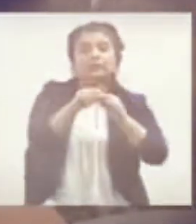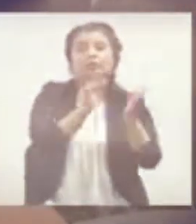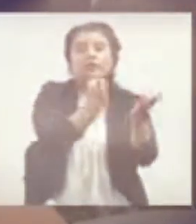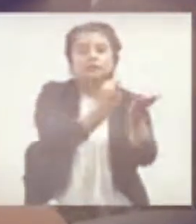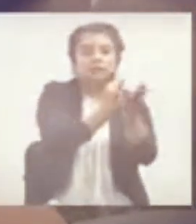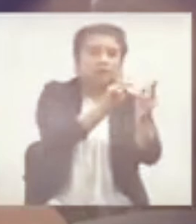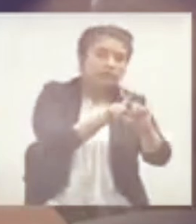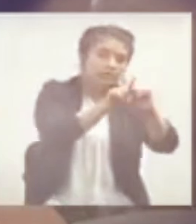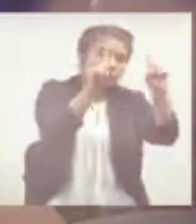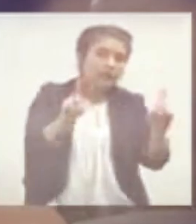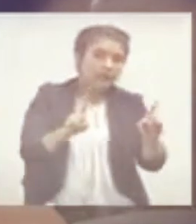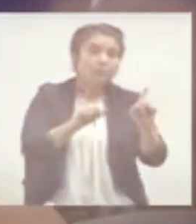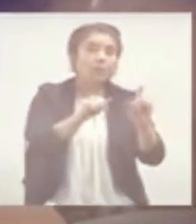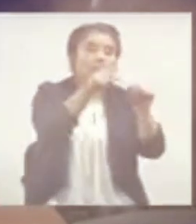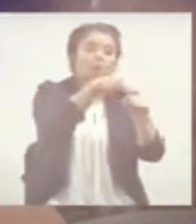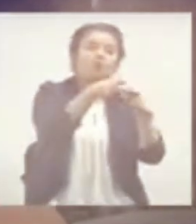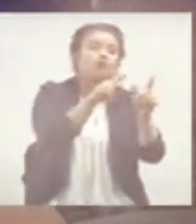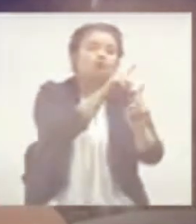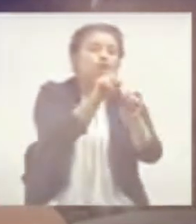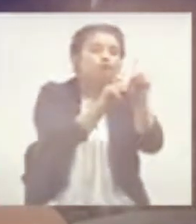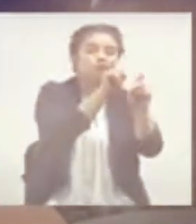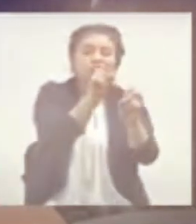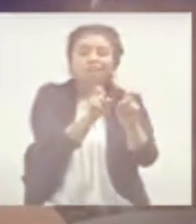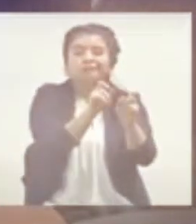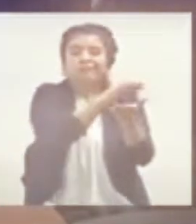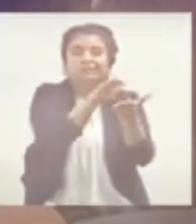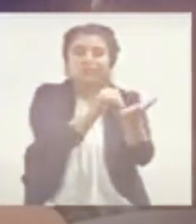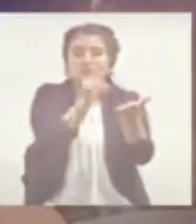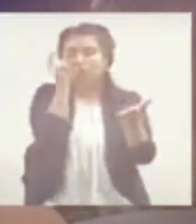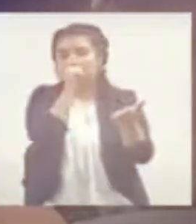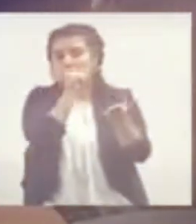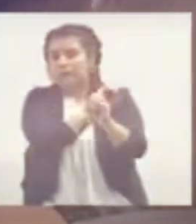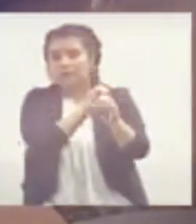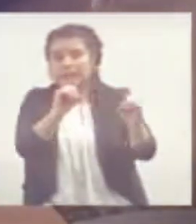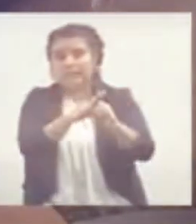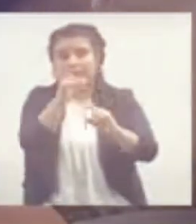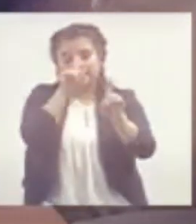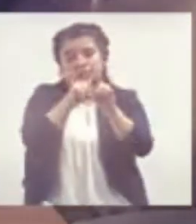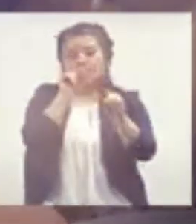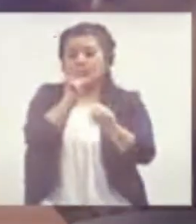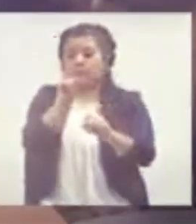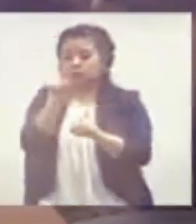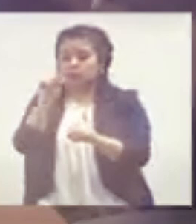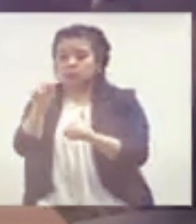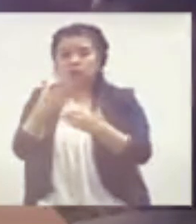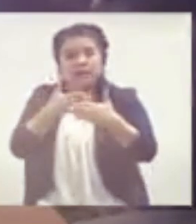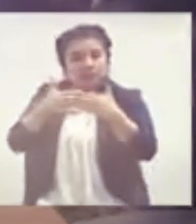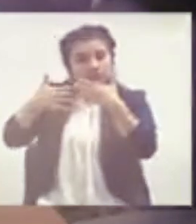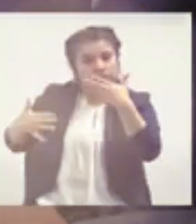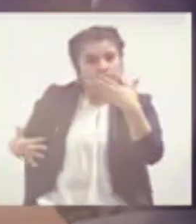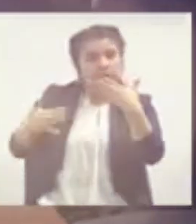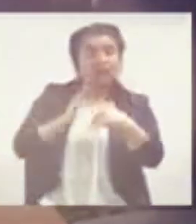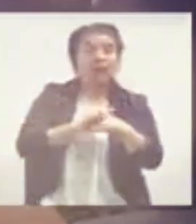es el Consejo Consultivo, el cual no existe. Y continúa con puntos suspensivos para más opiniones, pero este